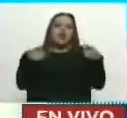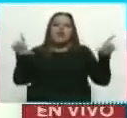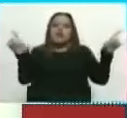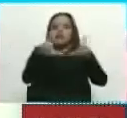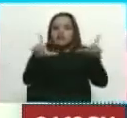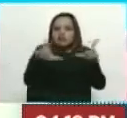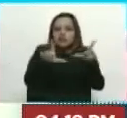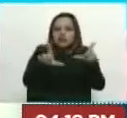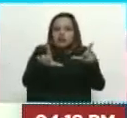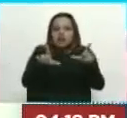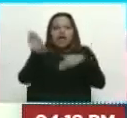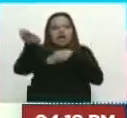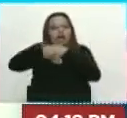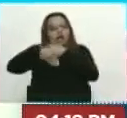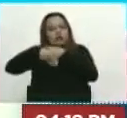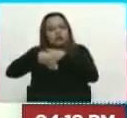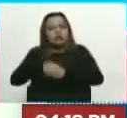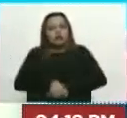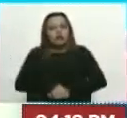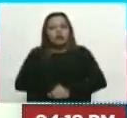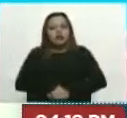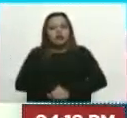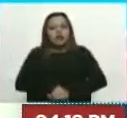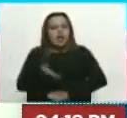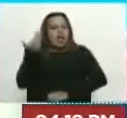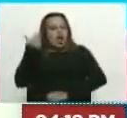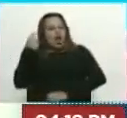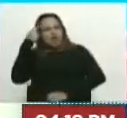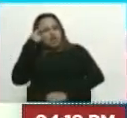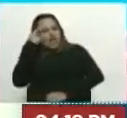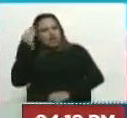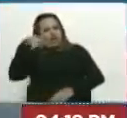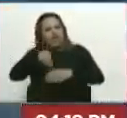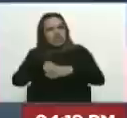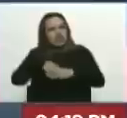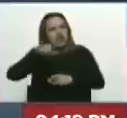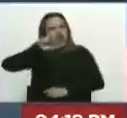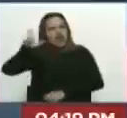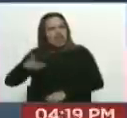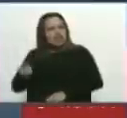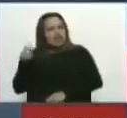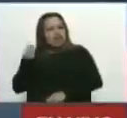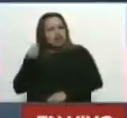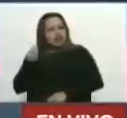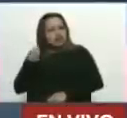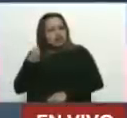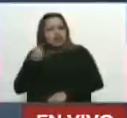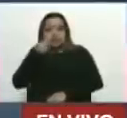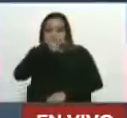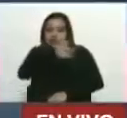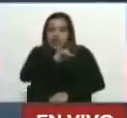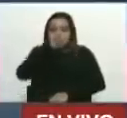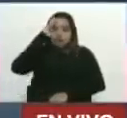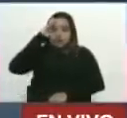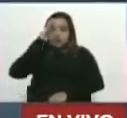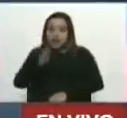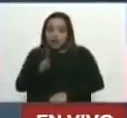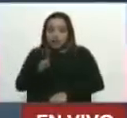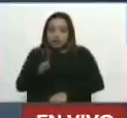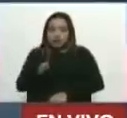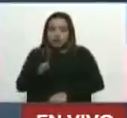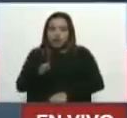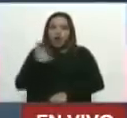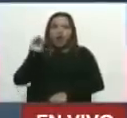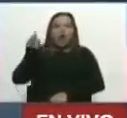televisiones, en las redes sociales, lo que pasó el otro día en Italia. Y ahí estaban los militares de